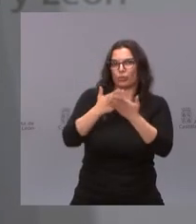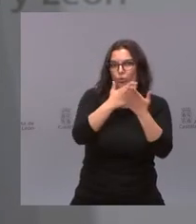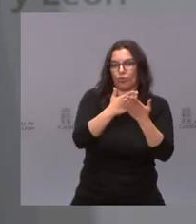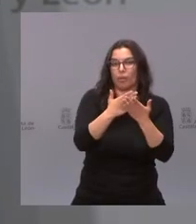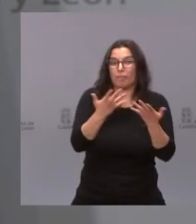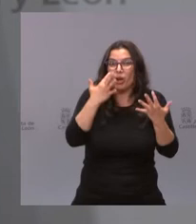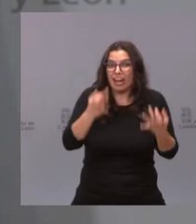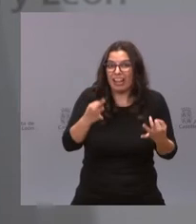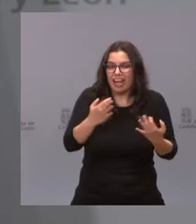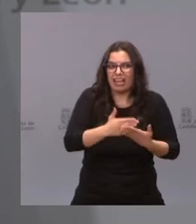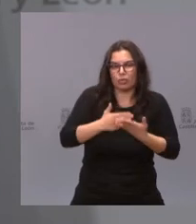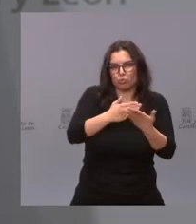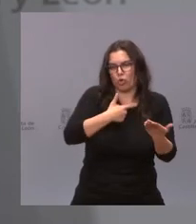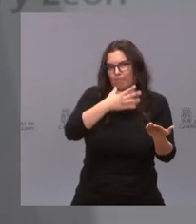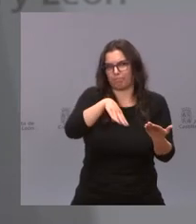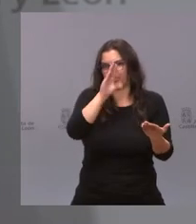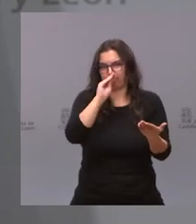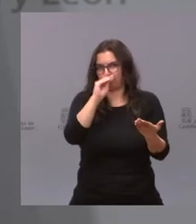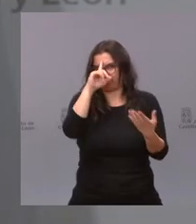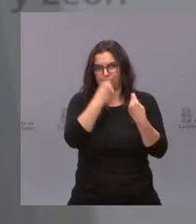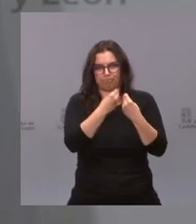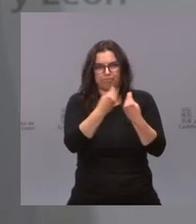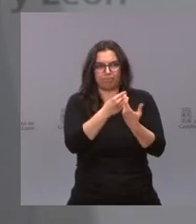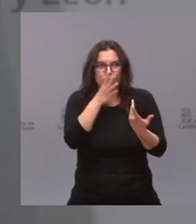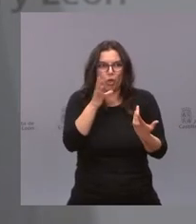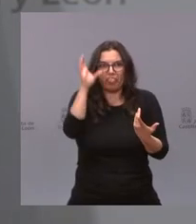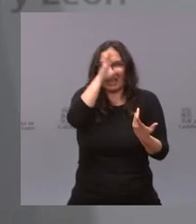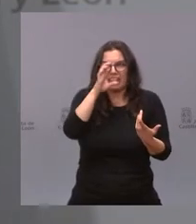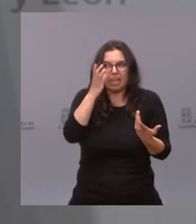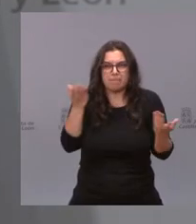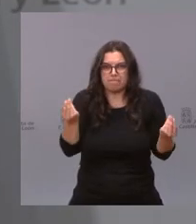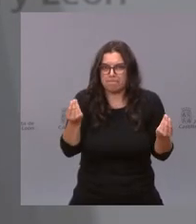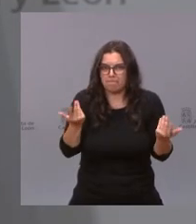comprender desde el punto de vista científico.